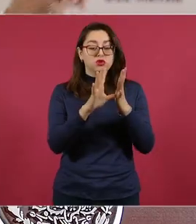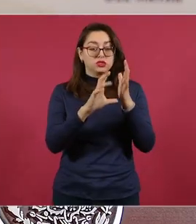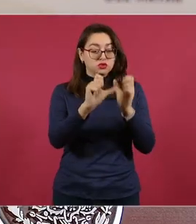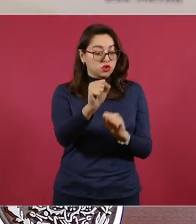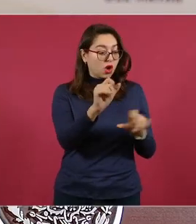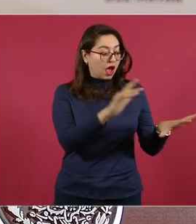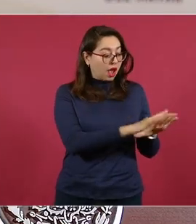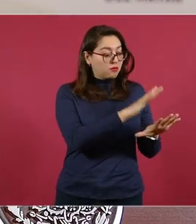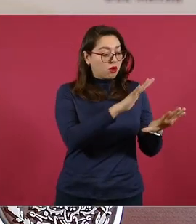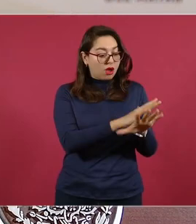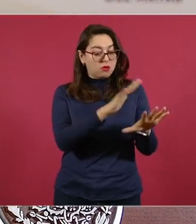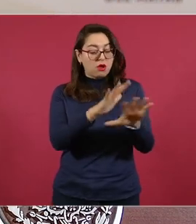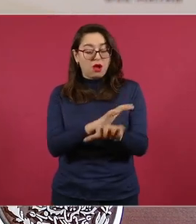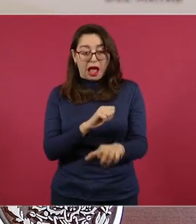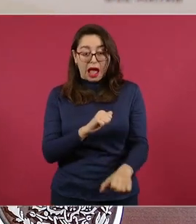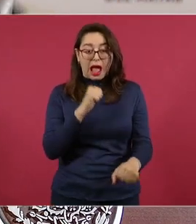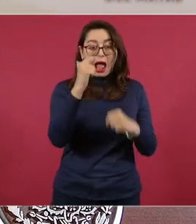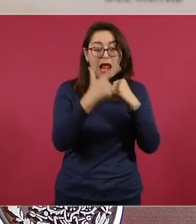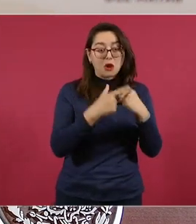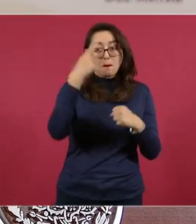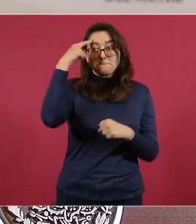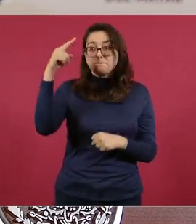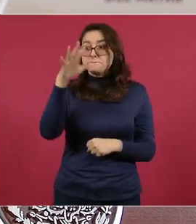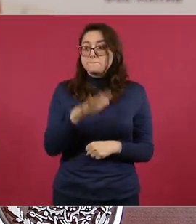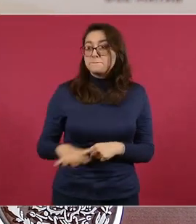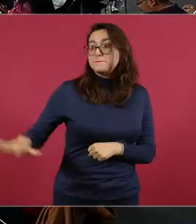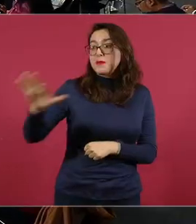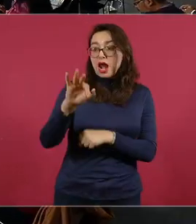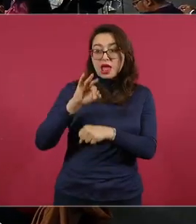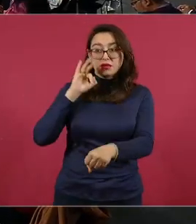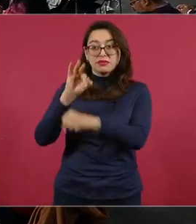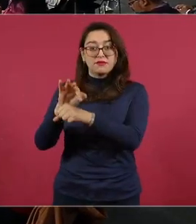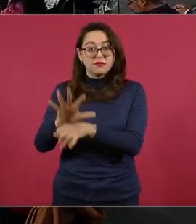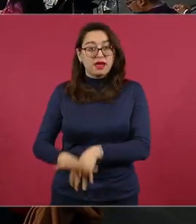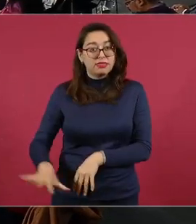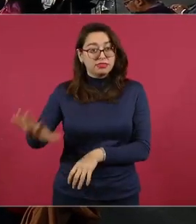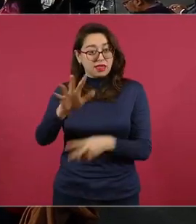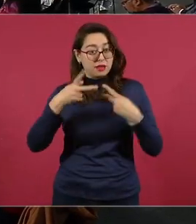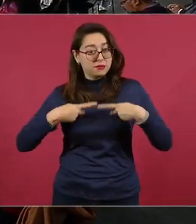pueblo. Fue arreglar el marco legal